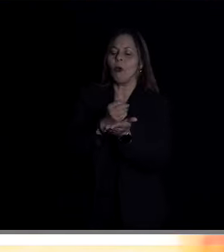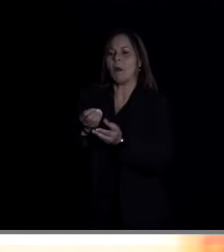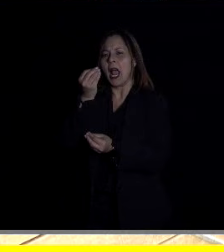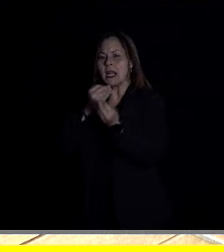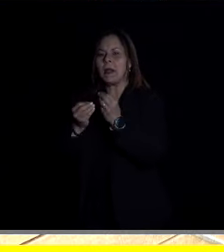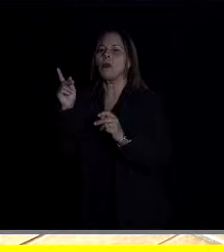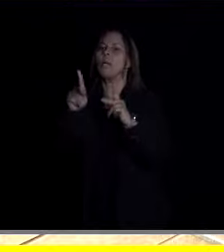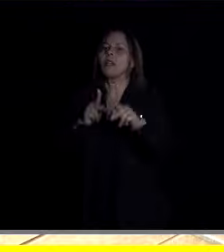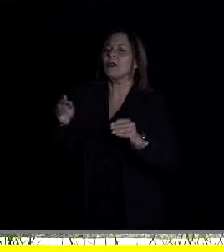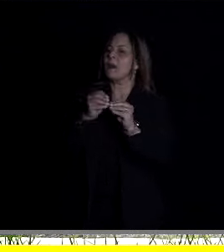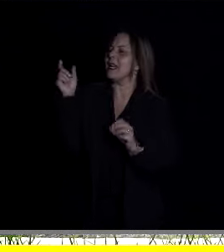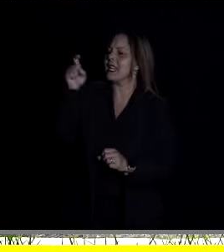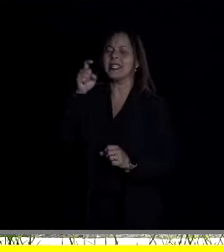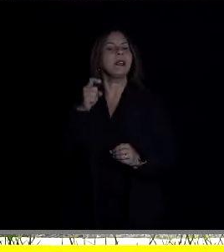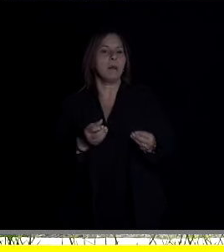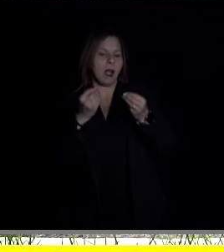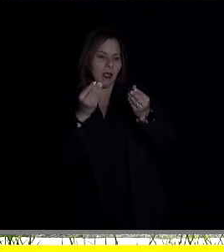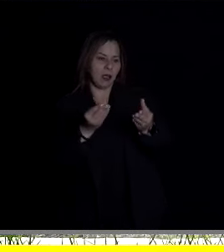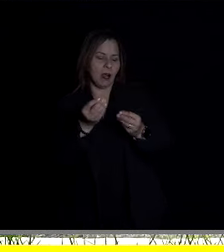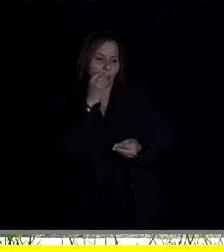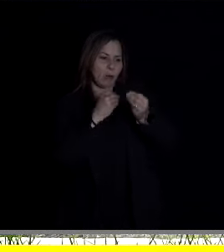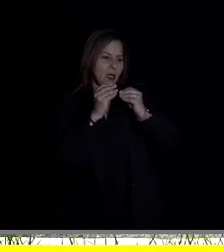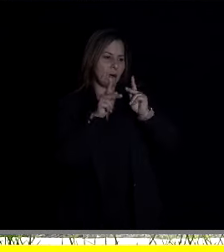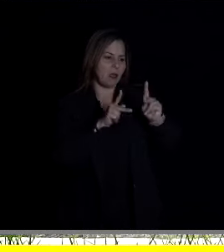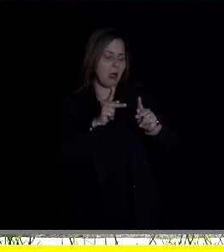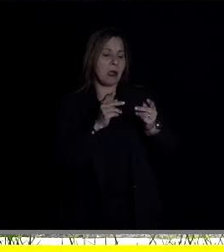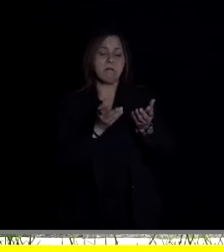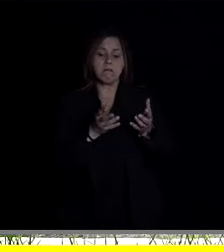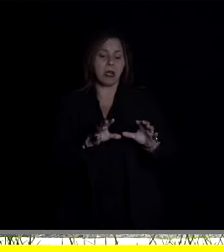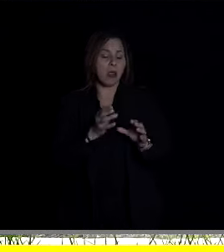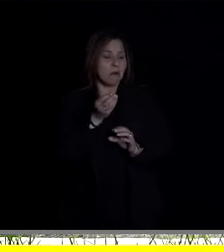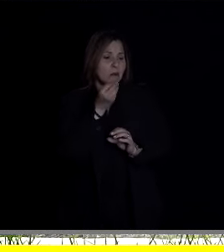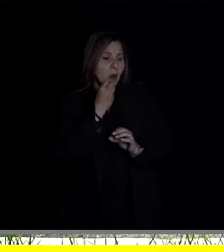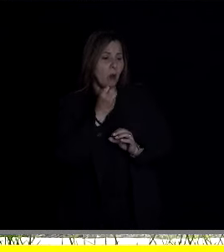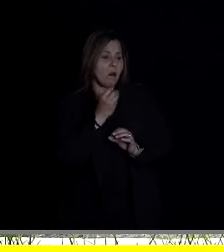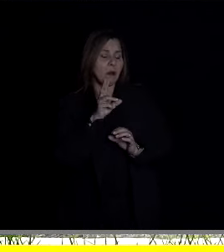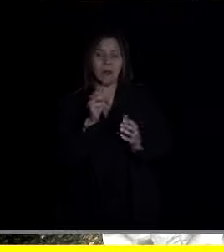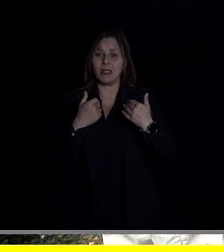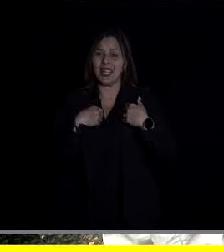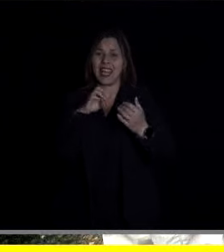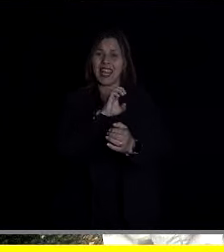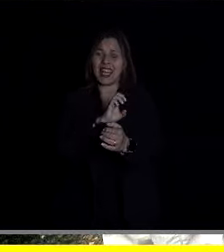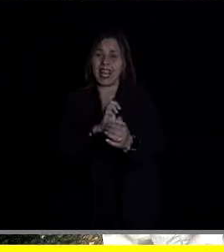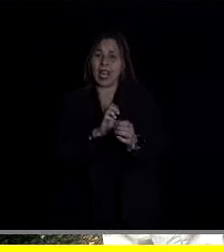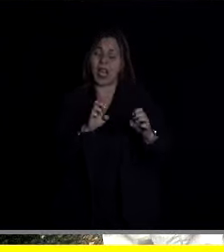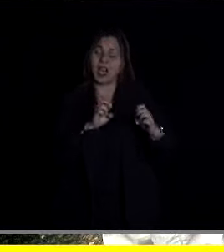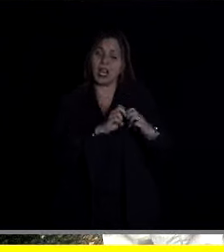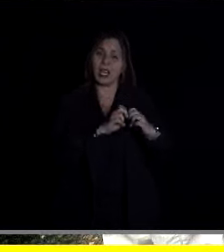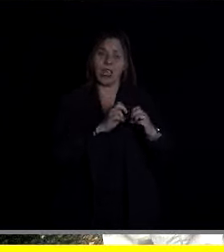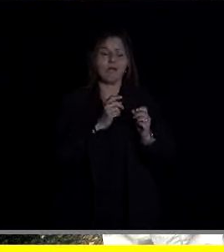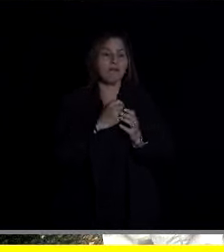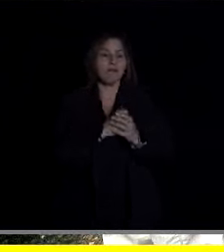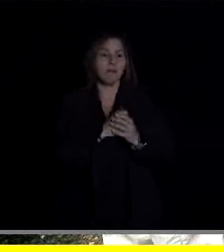más necesitados, para vales de alimentos para las personas que perdieron sus compras por la falta de energía, contratación de equipo pesado para